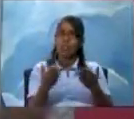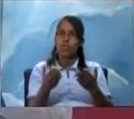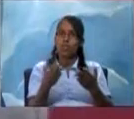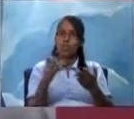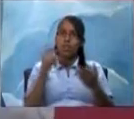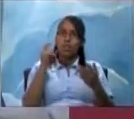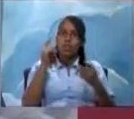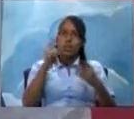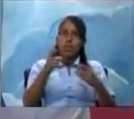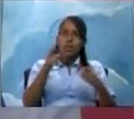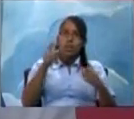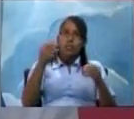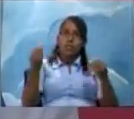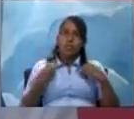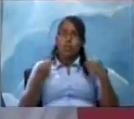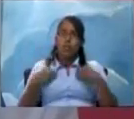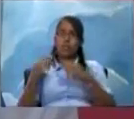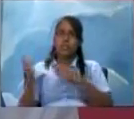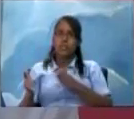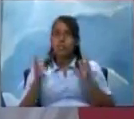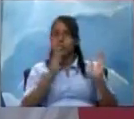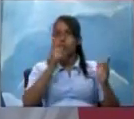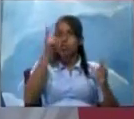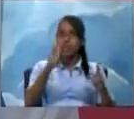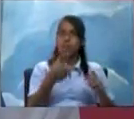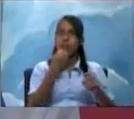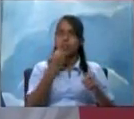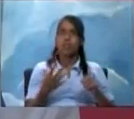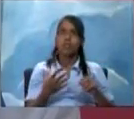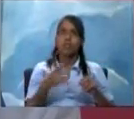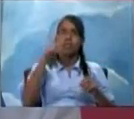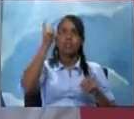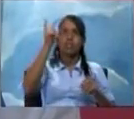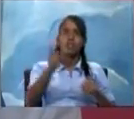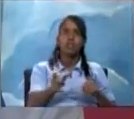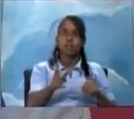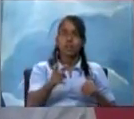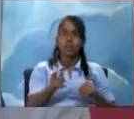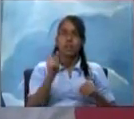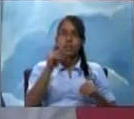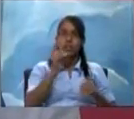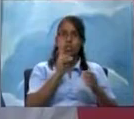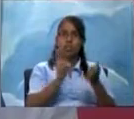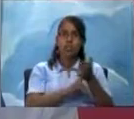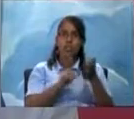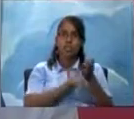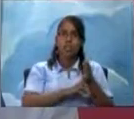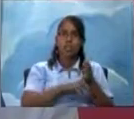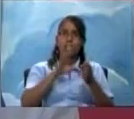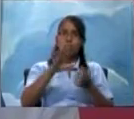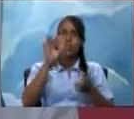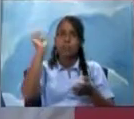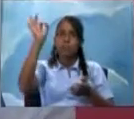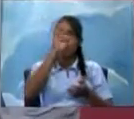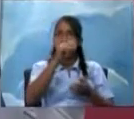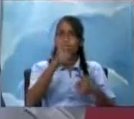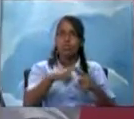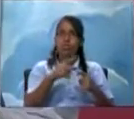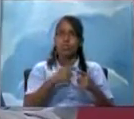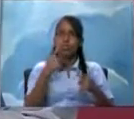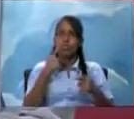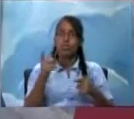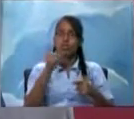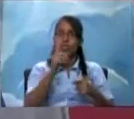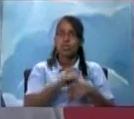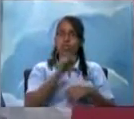dando a sus vecinos, ¿será correcto? ¿Será eso verdad lo que está predicando? Entonces